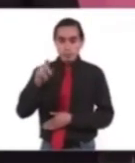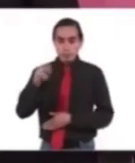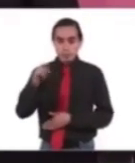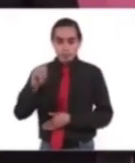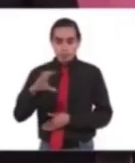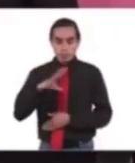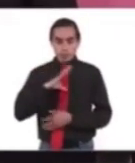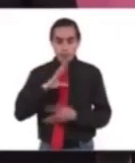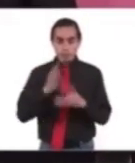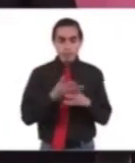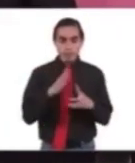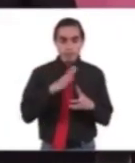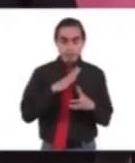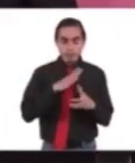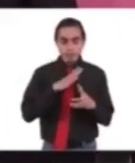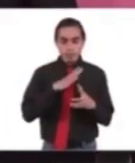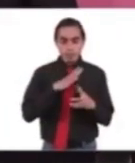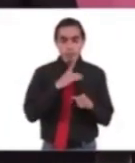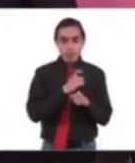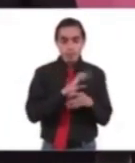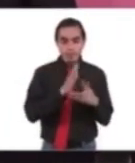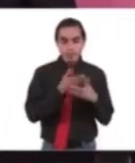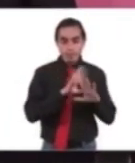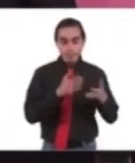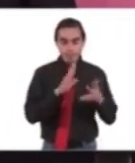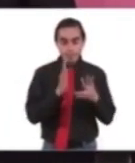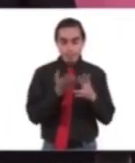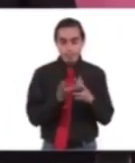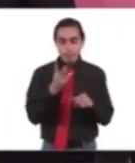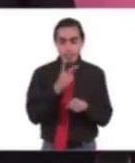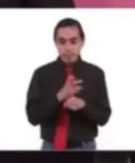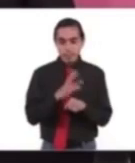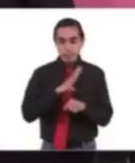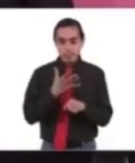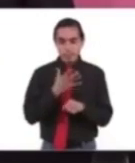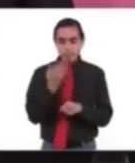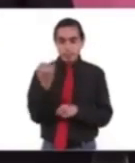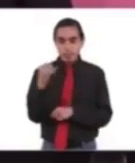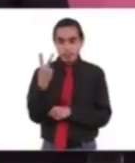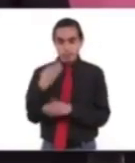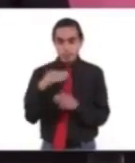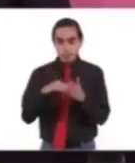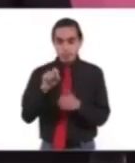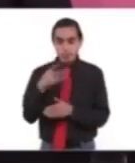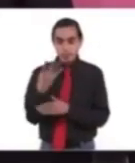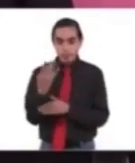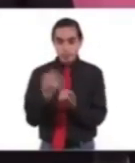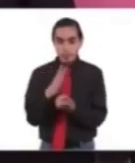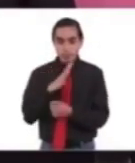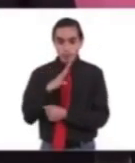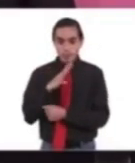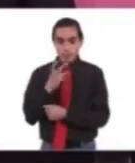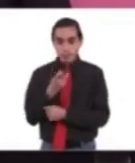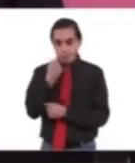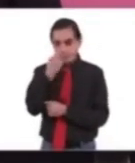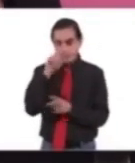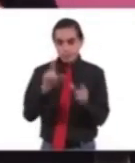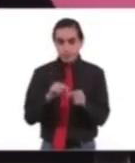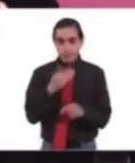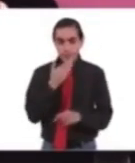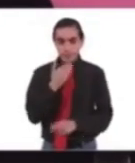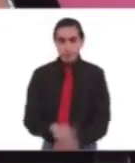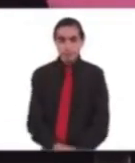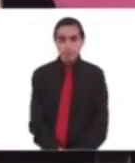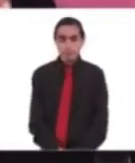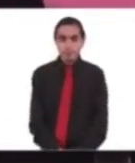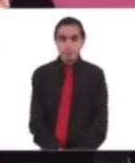La secuencia por la etapa 2 está programada para junio del 2024 e incluye la conclusión de la ley. No, bueno,